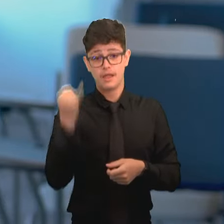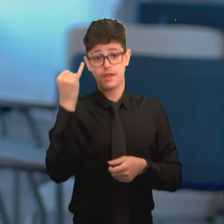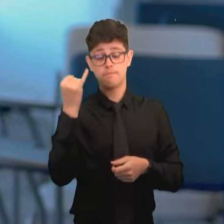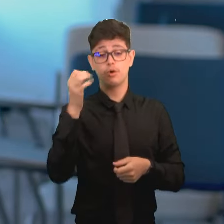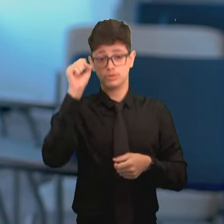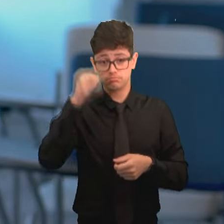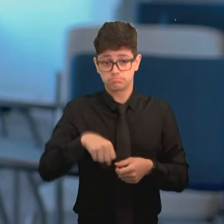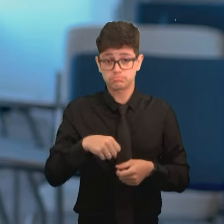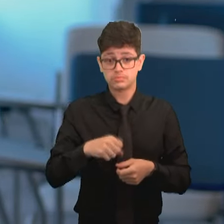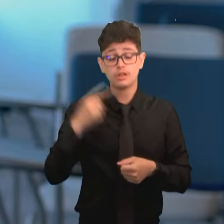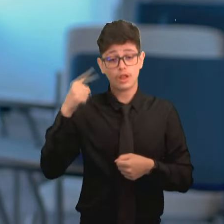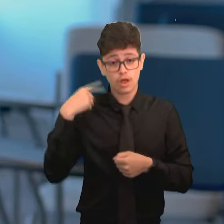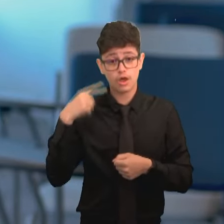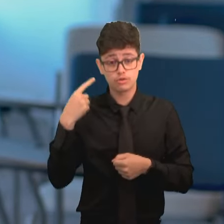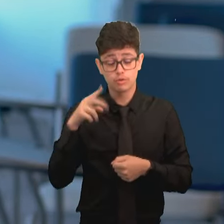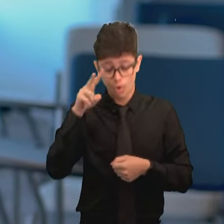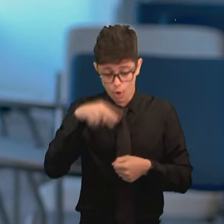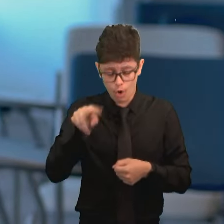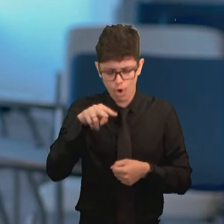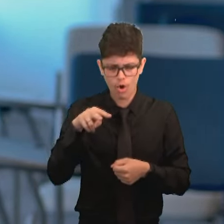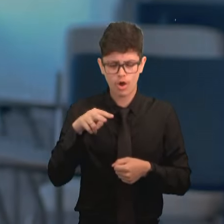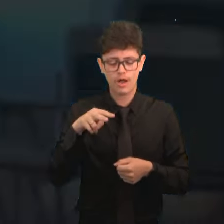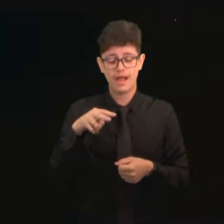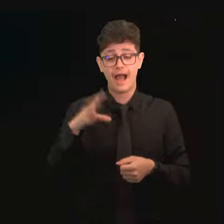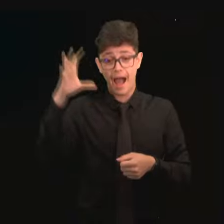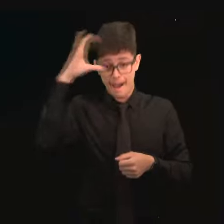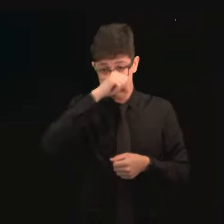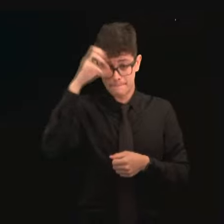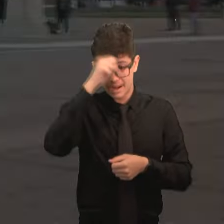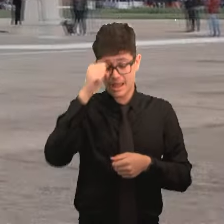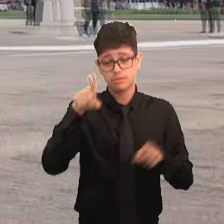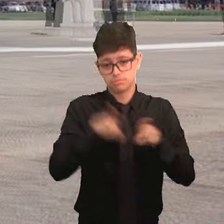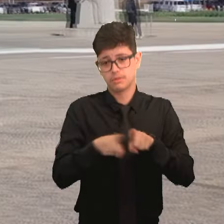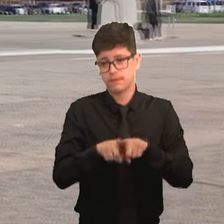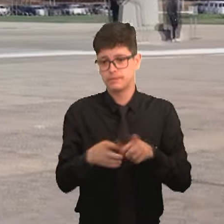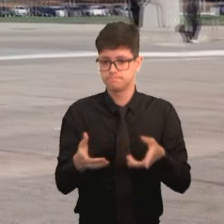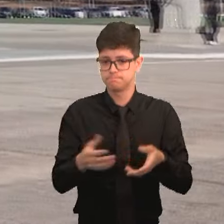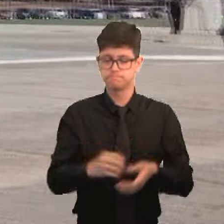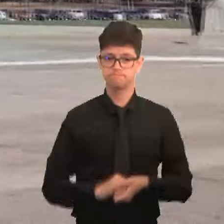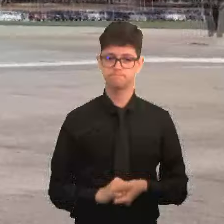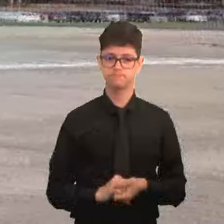Es importante, sí, que los abogados miren eso, aprendan